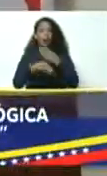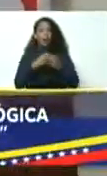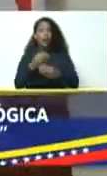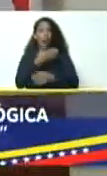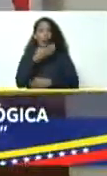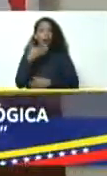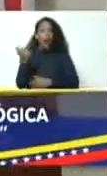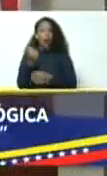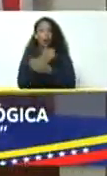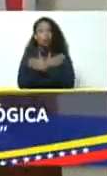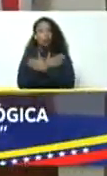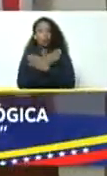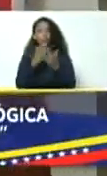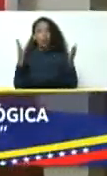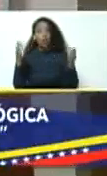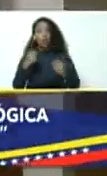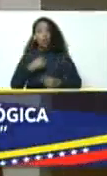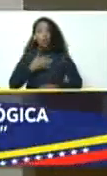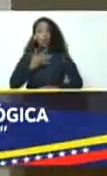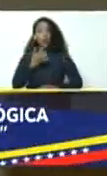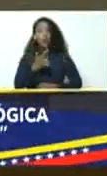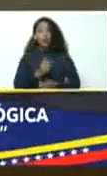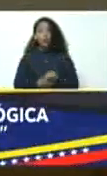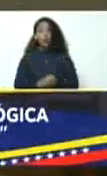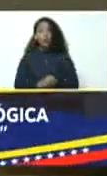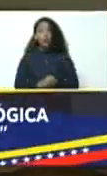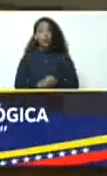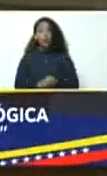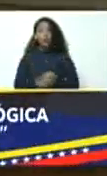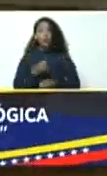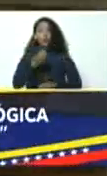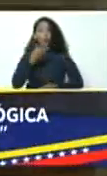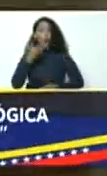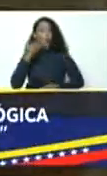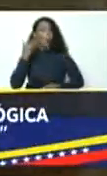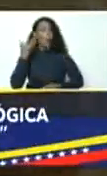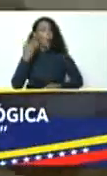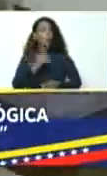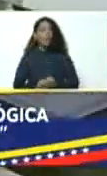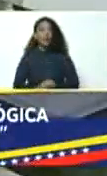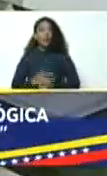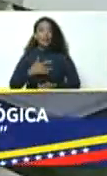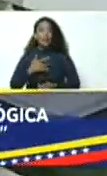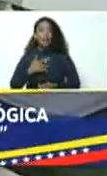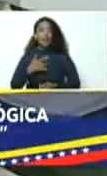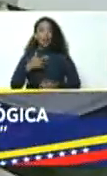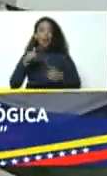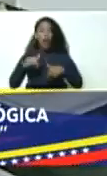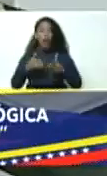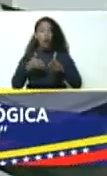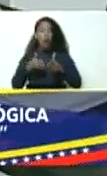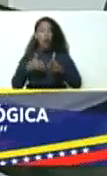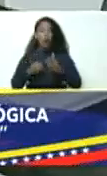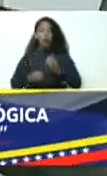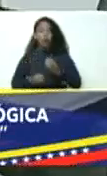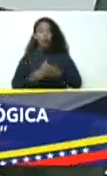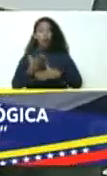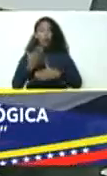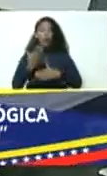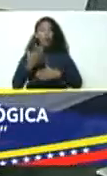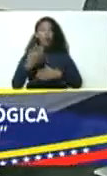Y puedo decir que me siento plenamente orgulloso de esto que está nacido en revolución. Por aquí